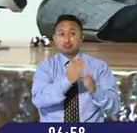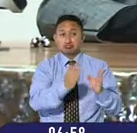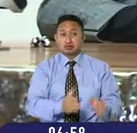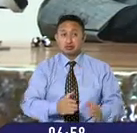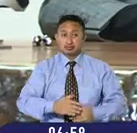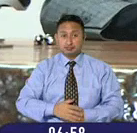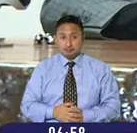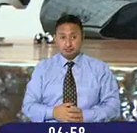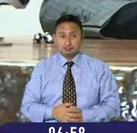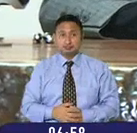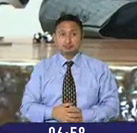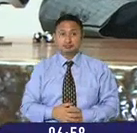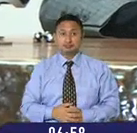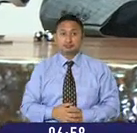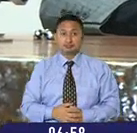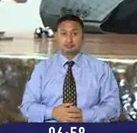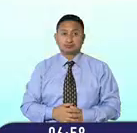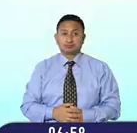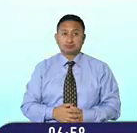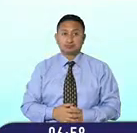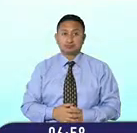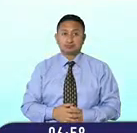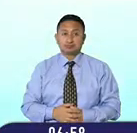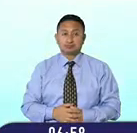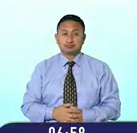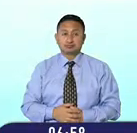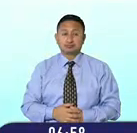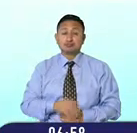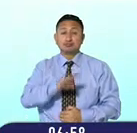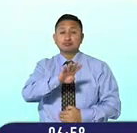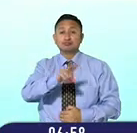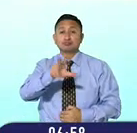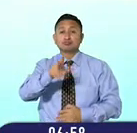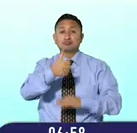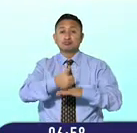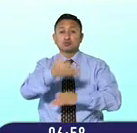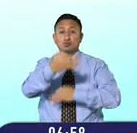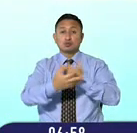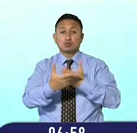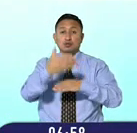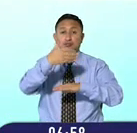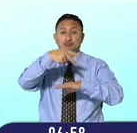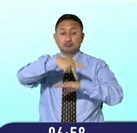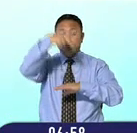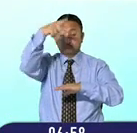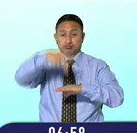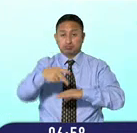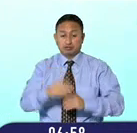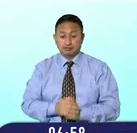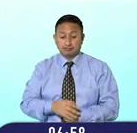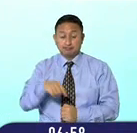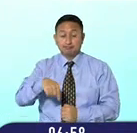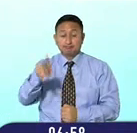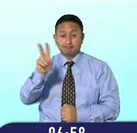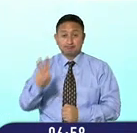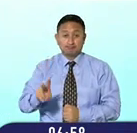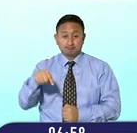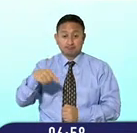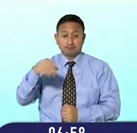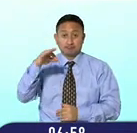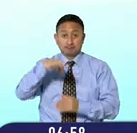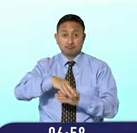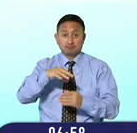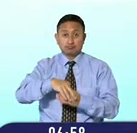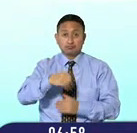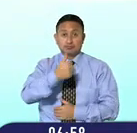informó Héctor Romero. 43 jueces de la Corte Provincial de Justicia de Pichincha, este viernes, mediante voto